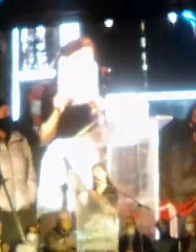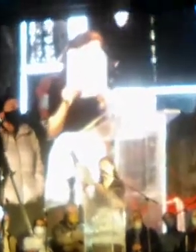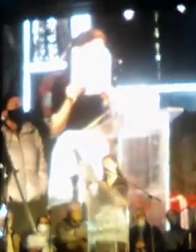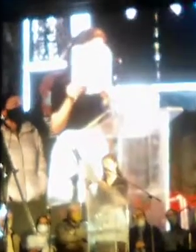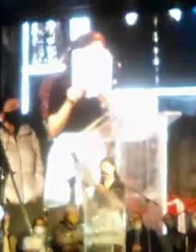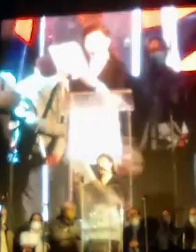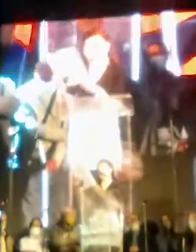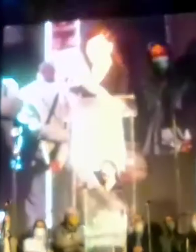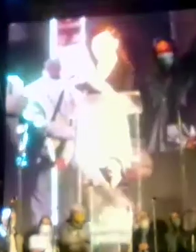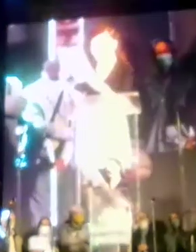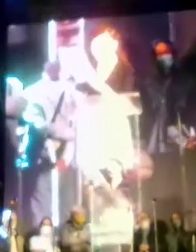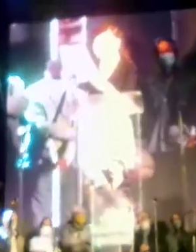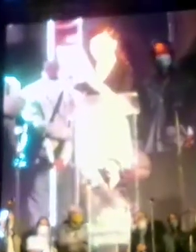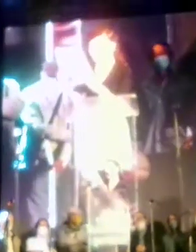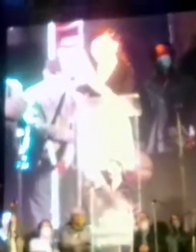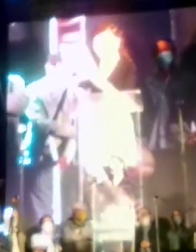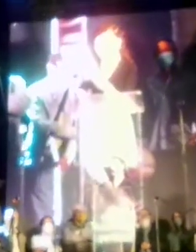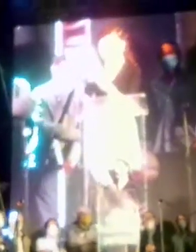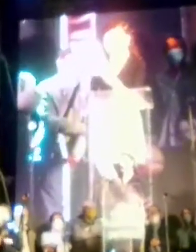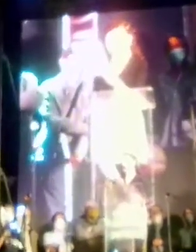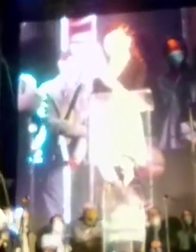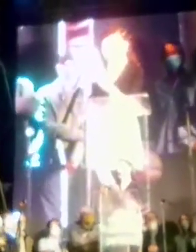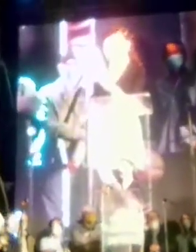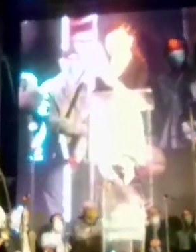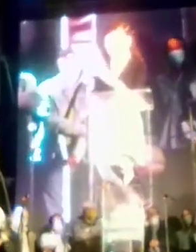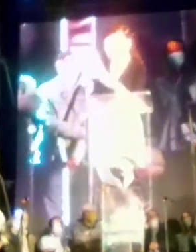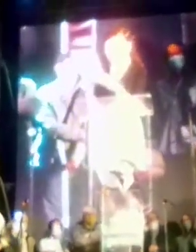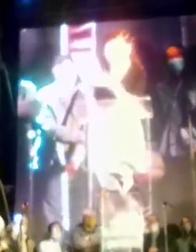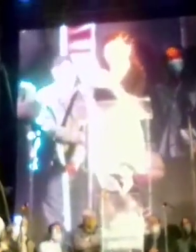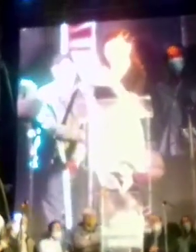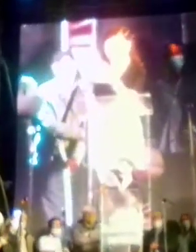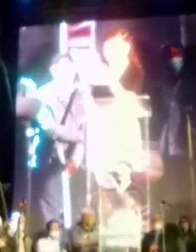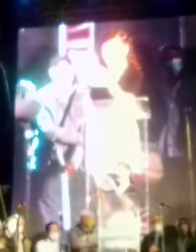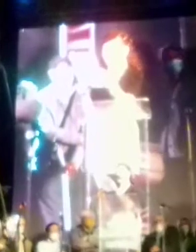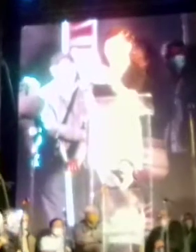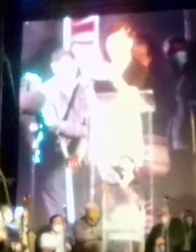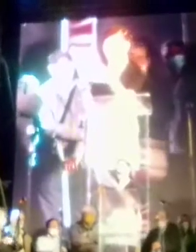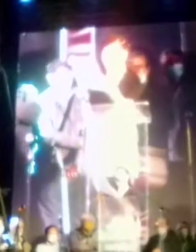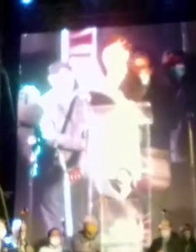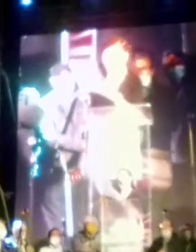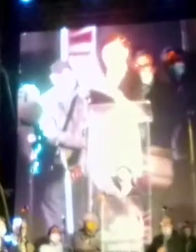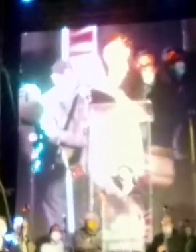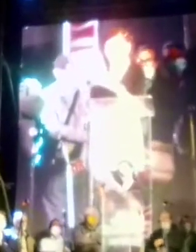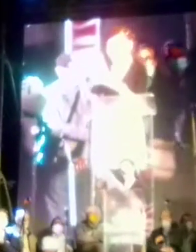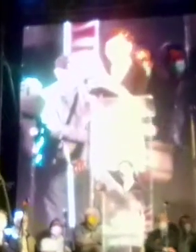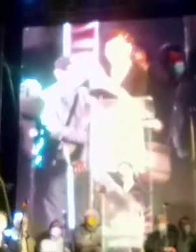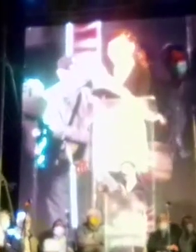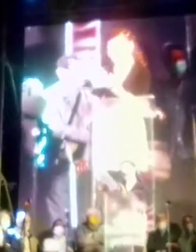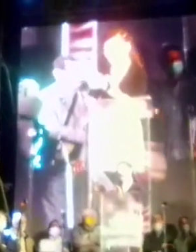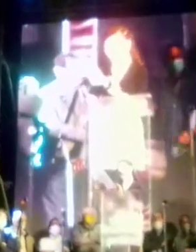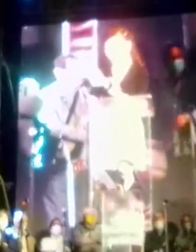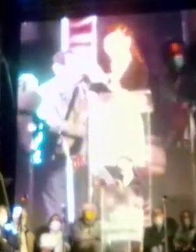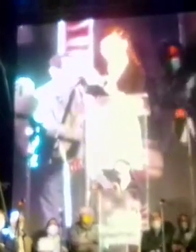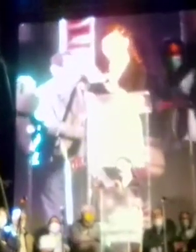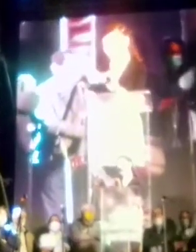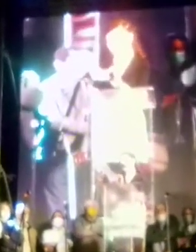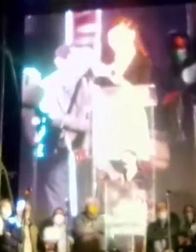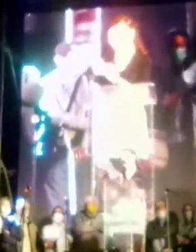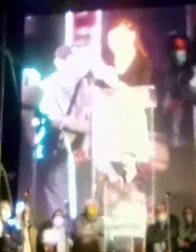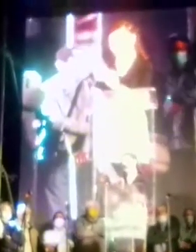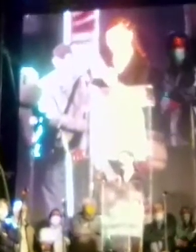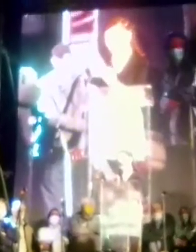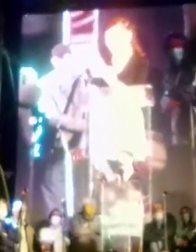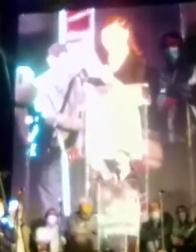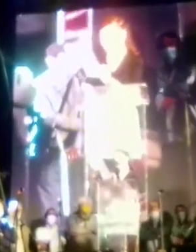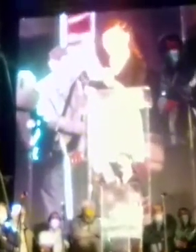máxima amplitud. Esta campaña no tiene como centro una disputa entre partidos políticos. El debate es sobre la educación, la vivienda, las